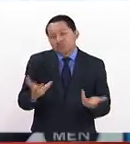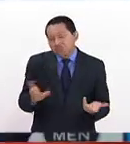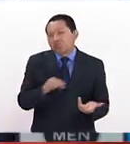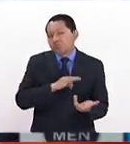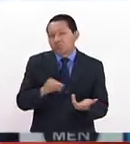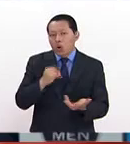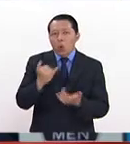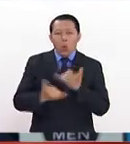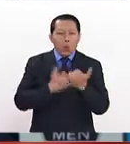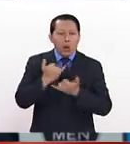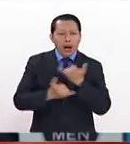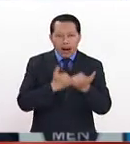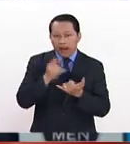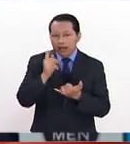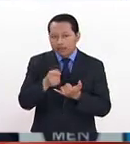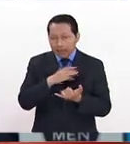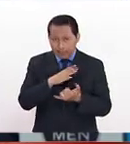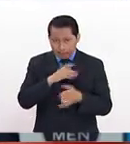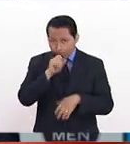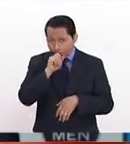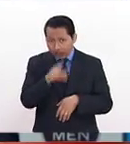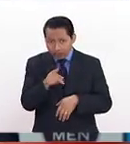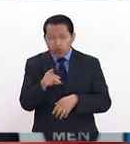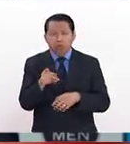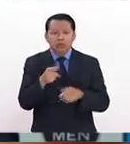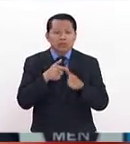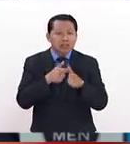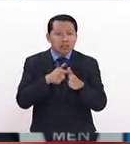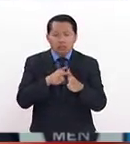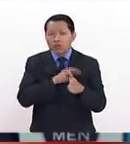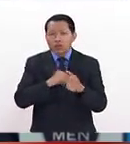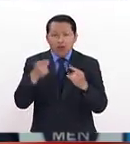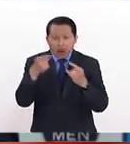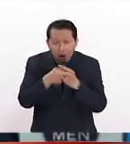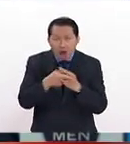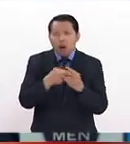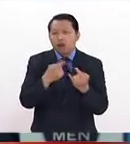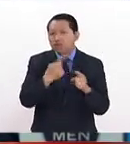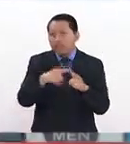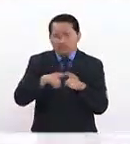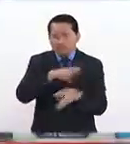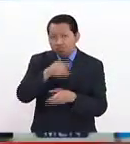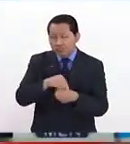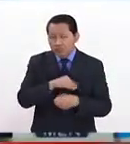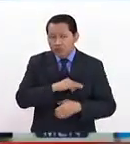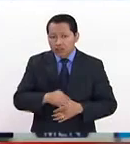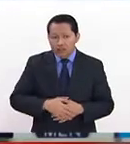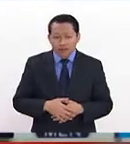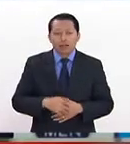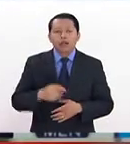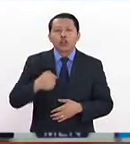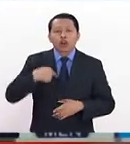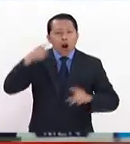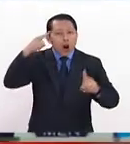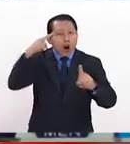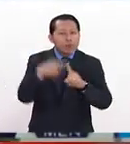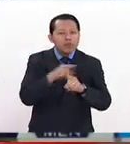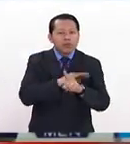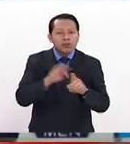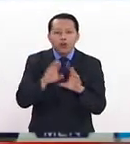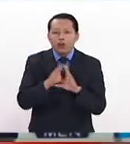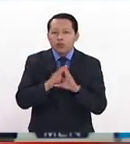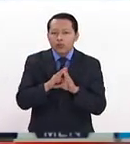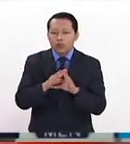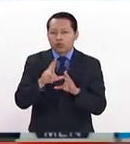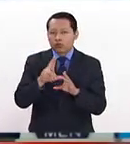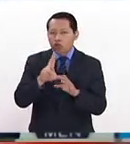el poder jugar más cerca de su portería, el tener las ocasiones, los goles y bueno, al final el partido. Mi intención es, y la intención nuestra, es que no nos